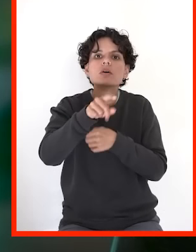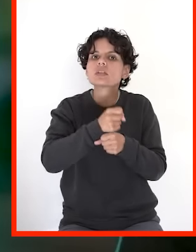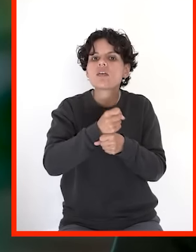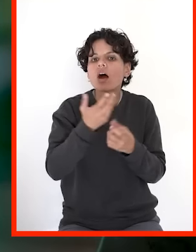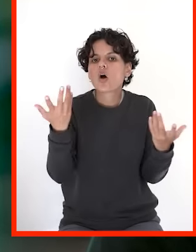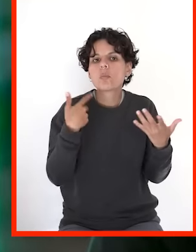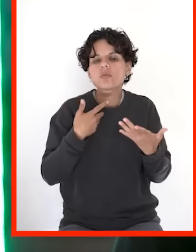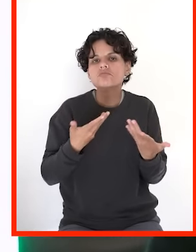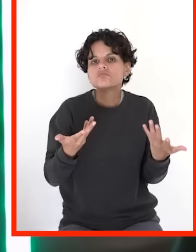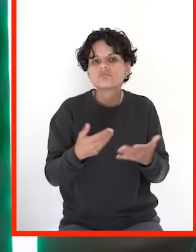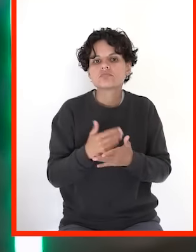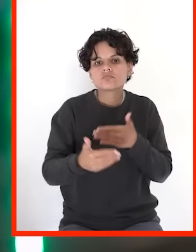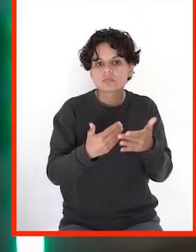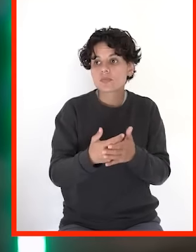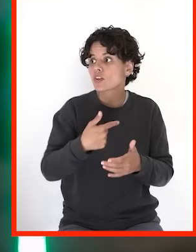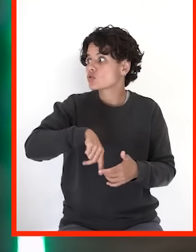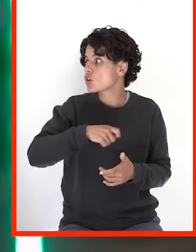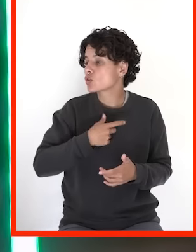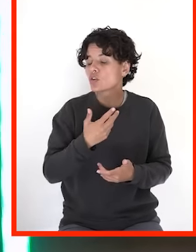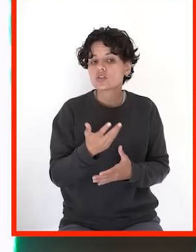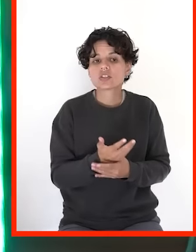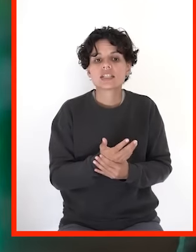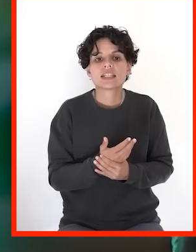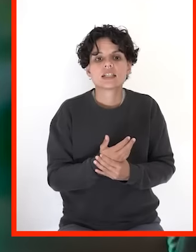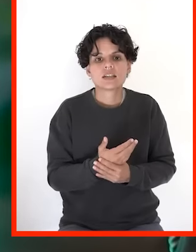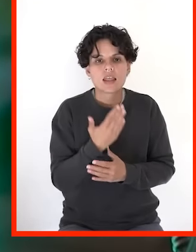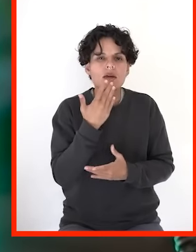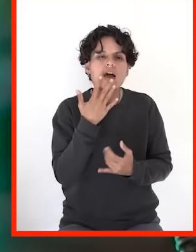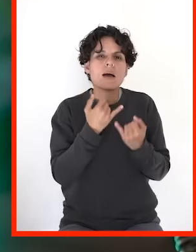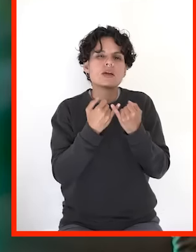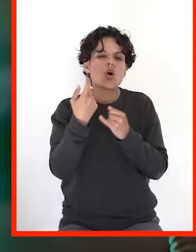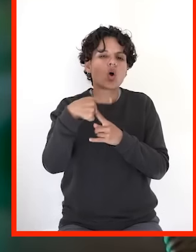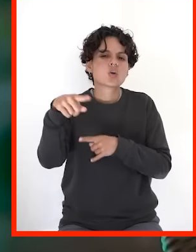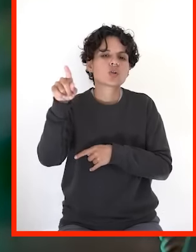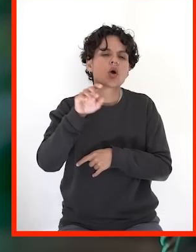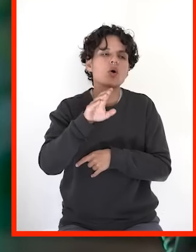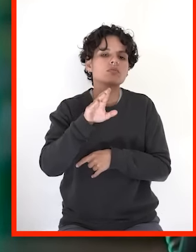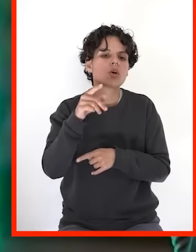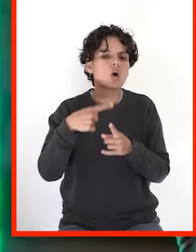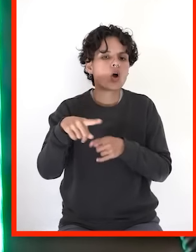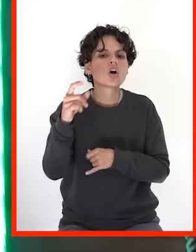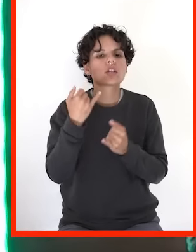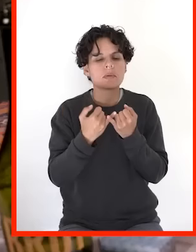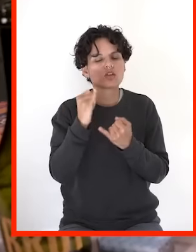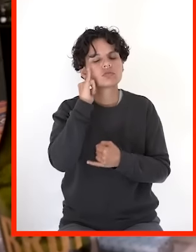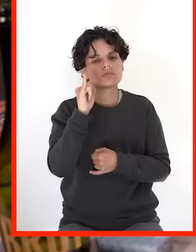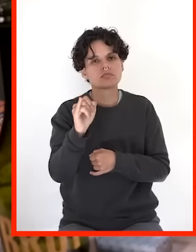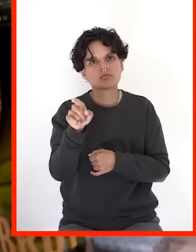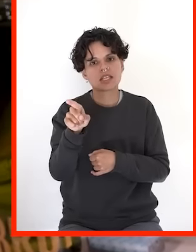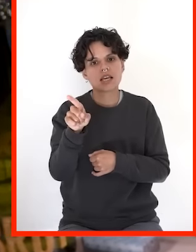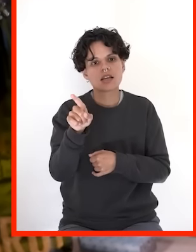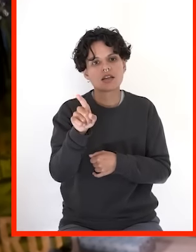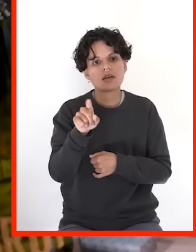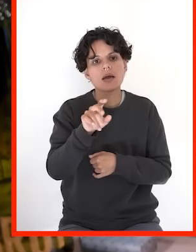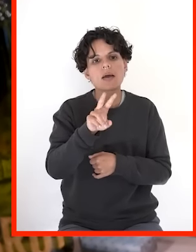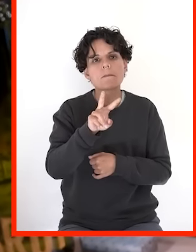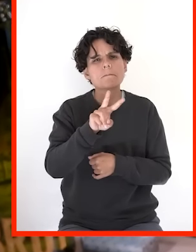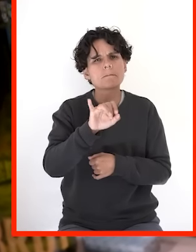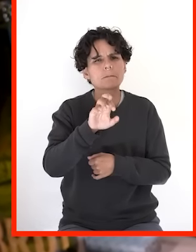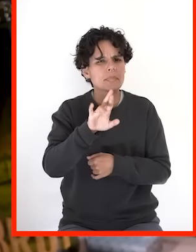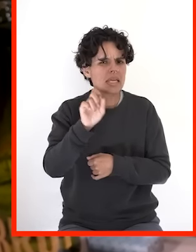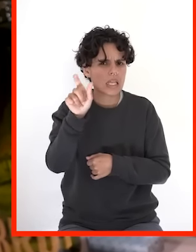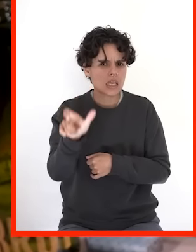estuvimos con nuestro amigo Piri también, pues. Bueno, no hemos hablado de él. Pero yo creo que igual es bueno hablar de él porque. Lindo, fue, Piri.